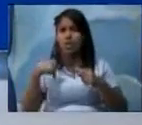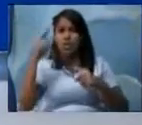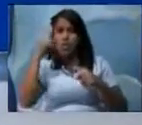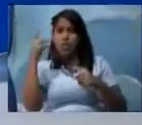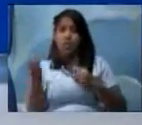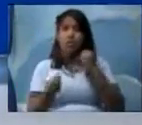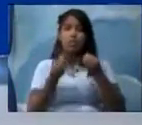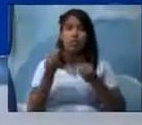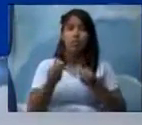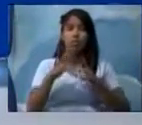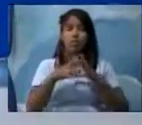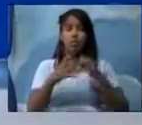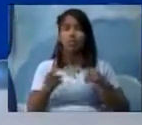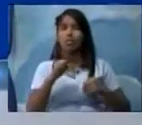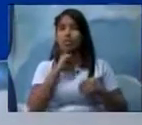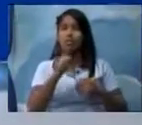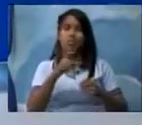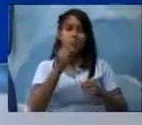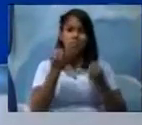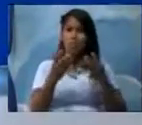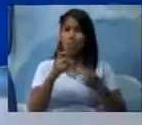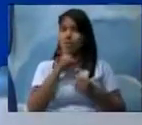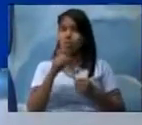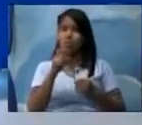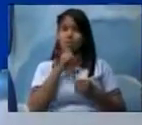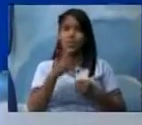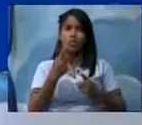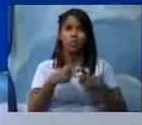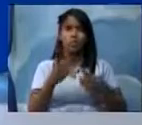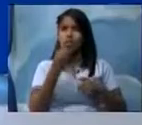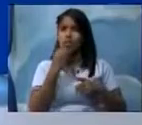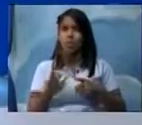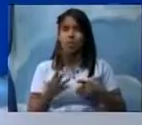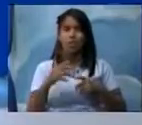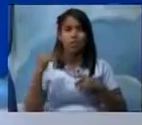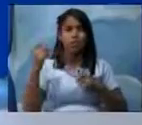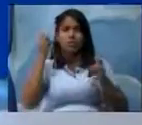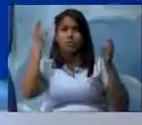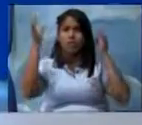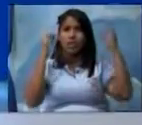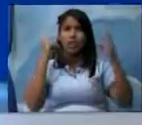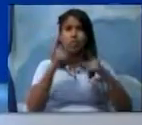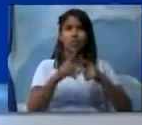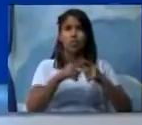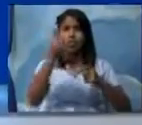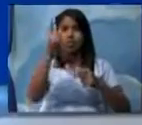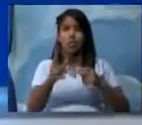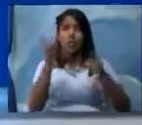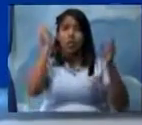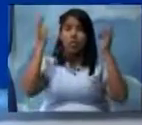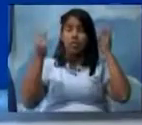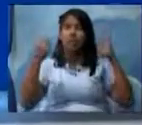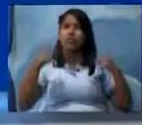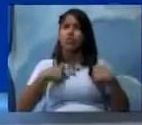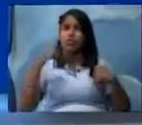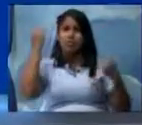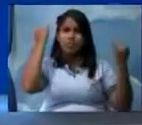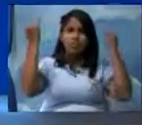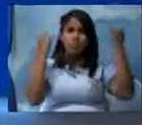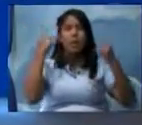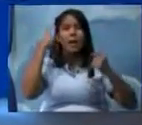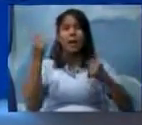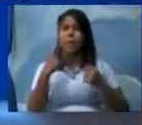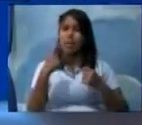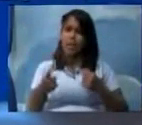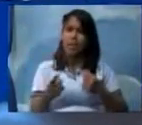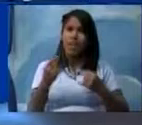No no es eso es muy difícil pero bueno no son adivinos ustedes no son los adivinos yo no les pago a ustedes para